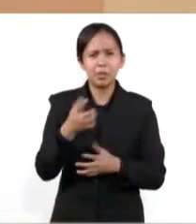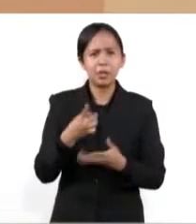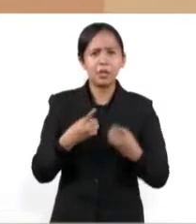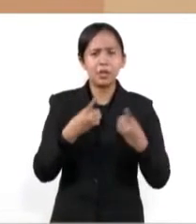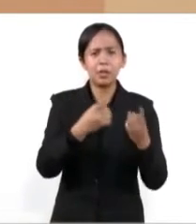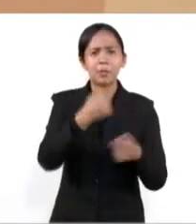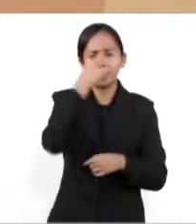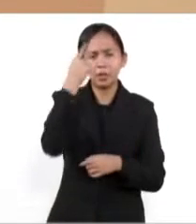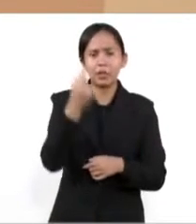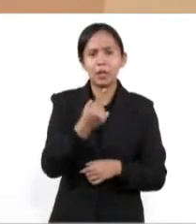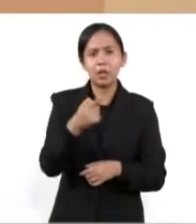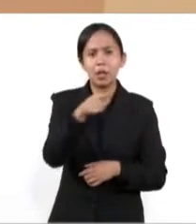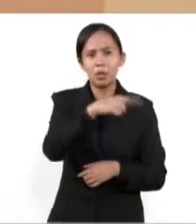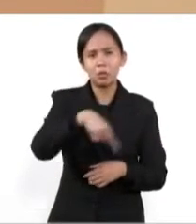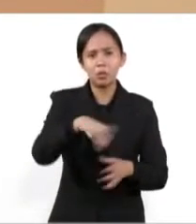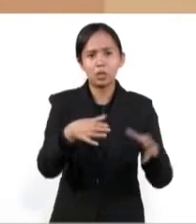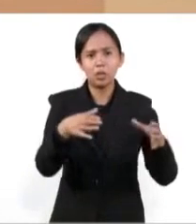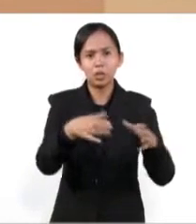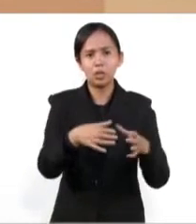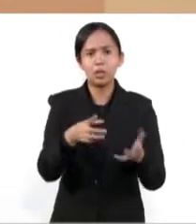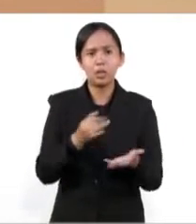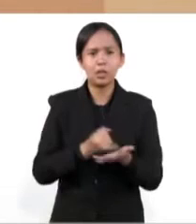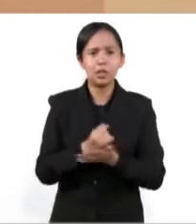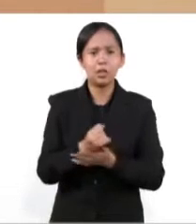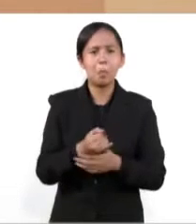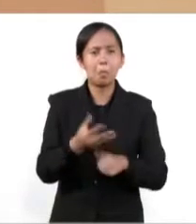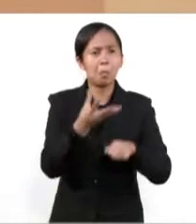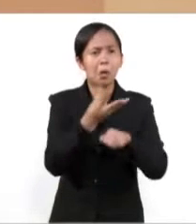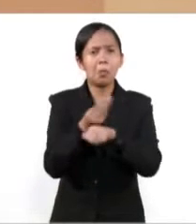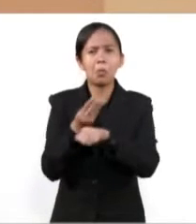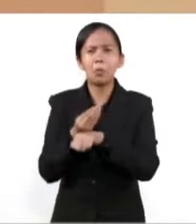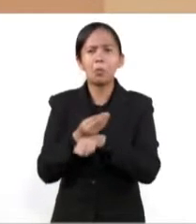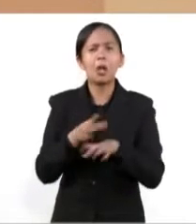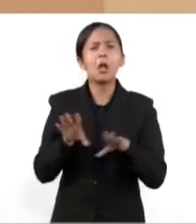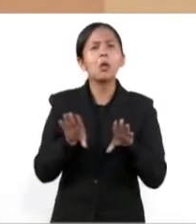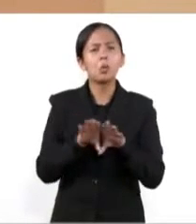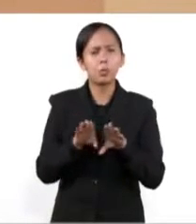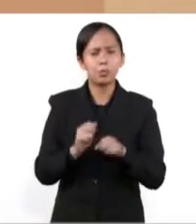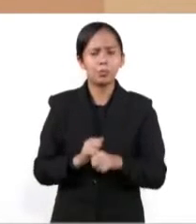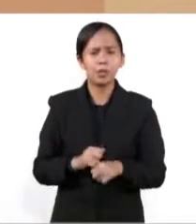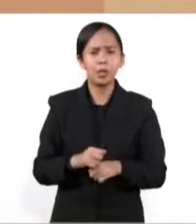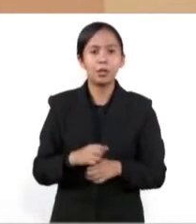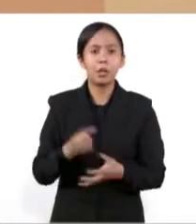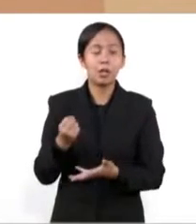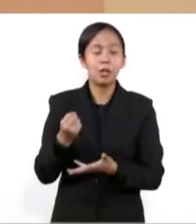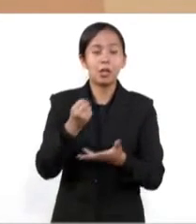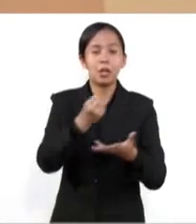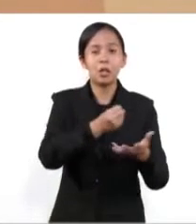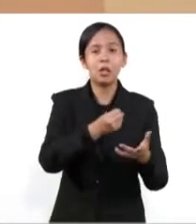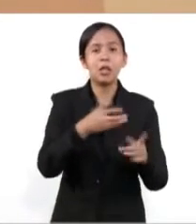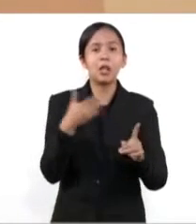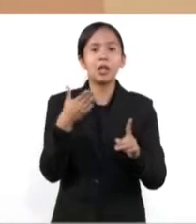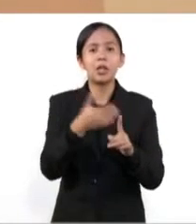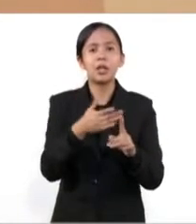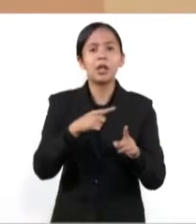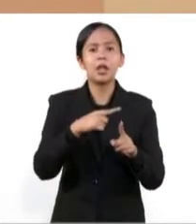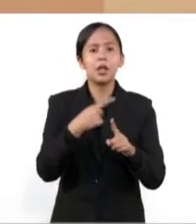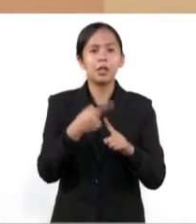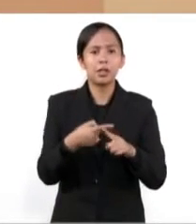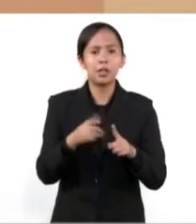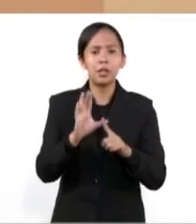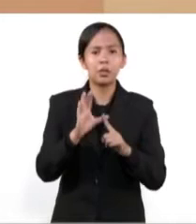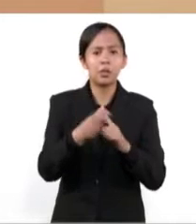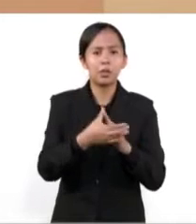ustedes decidan en qué lo aplican en el mantenimiento de la escuela. Y el recurso se les entrega directo a una comisión que